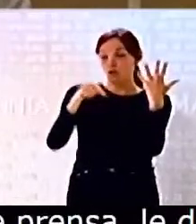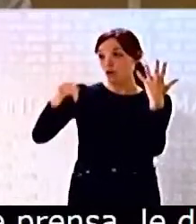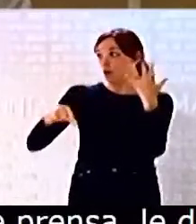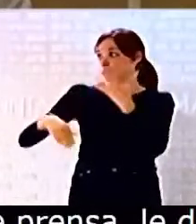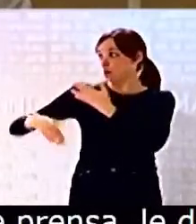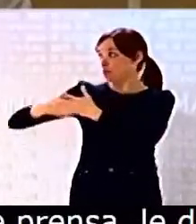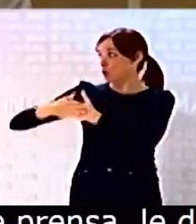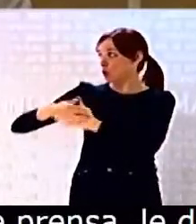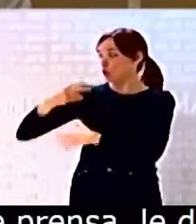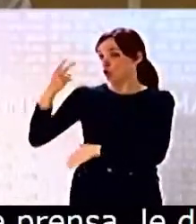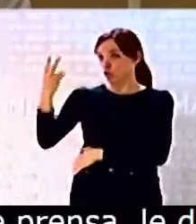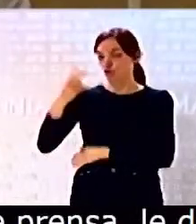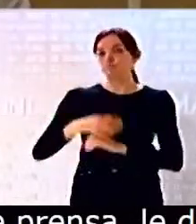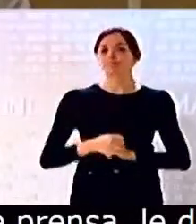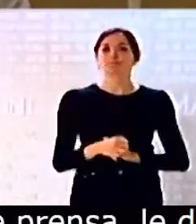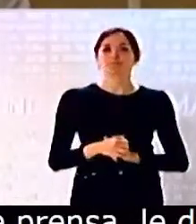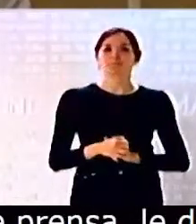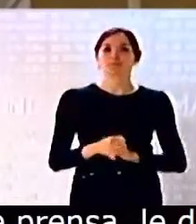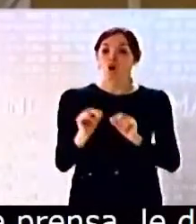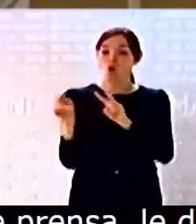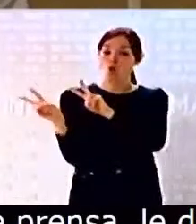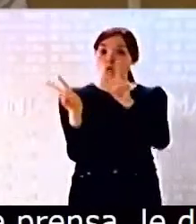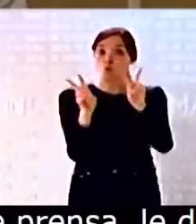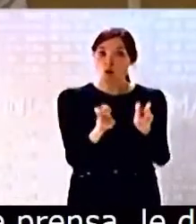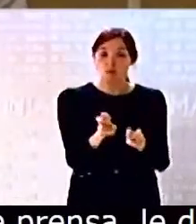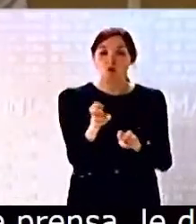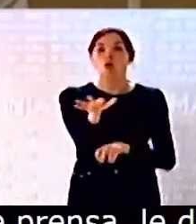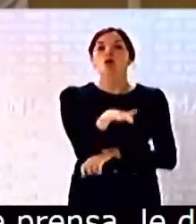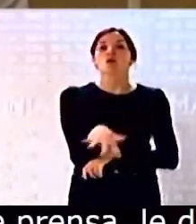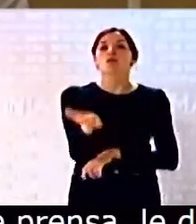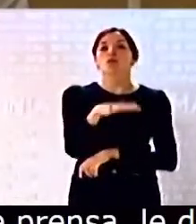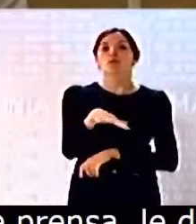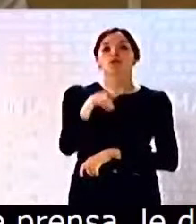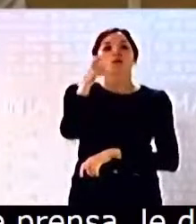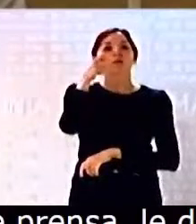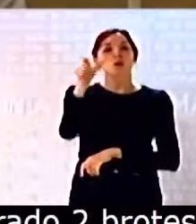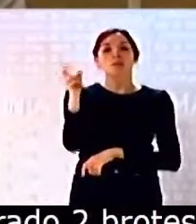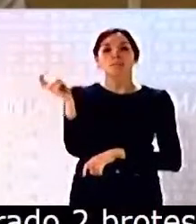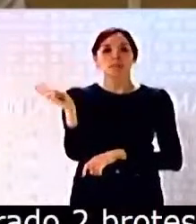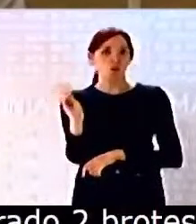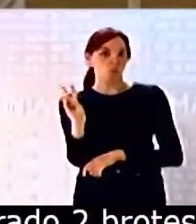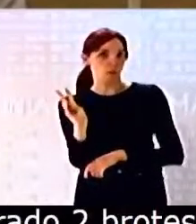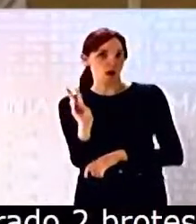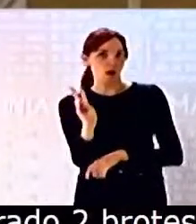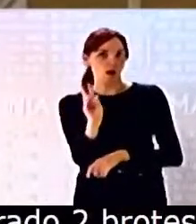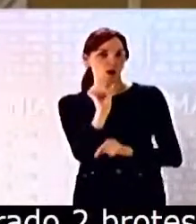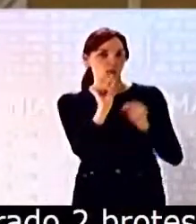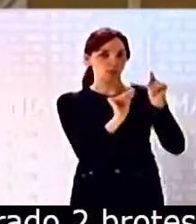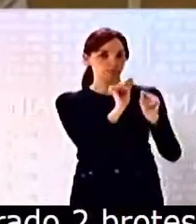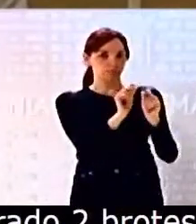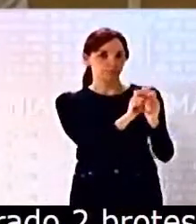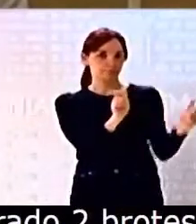brotes nuevos que se declaran hoy, uno es en el municipio de Villanueva de la Serena,